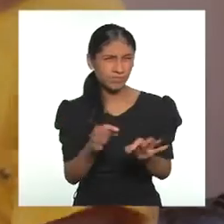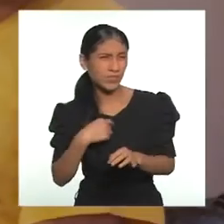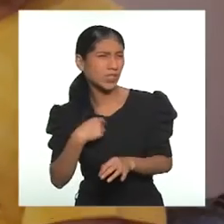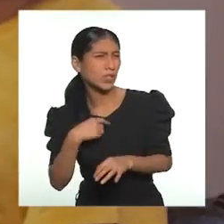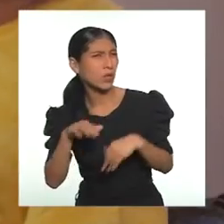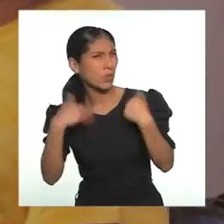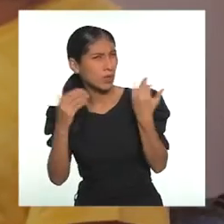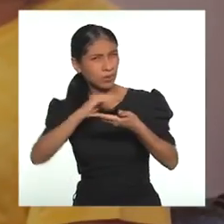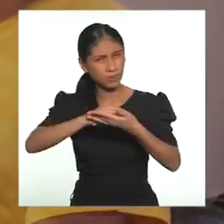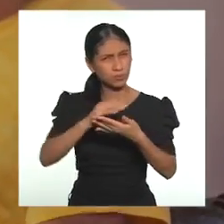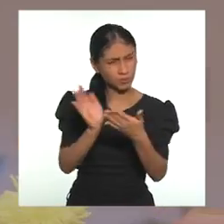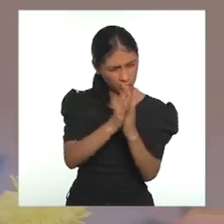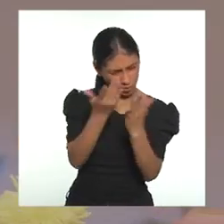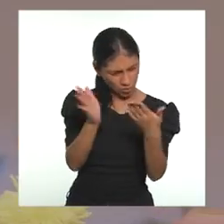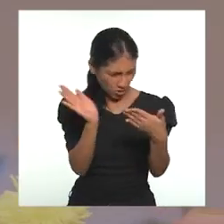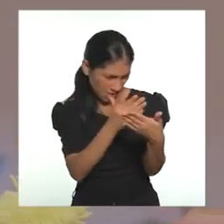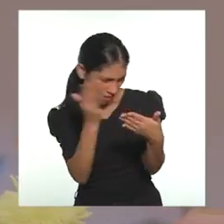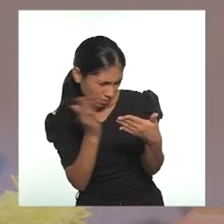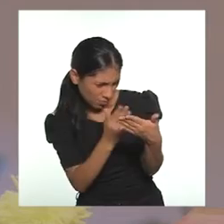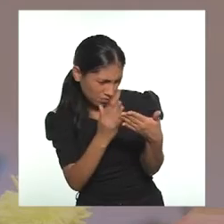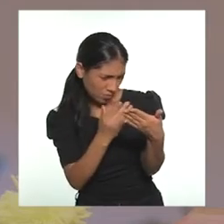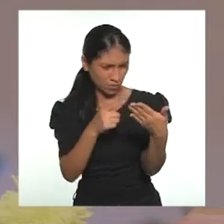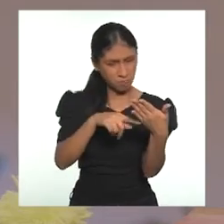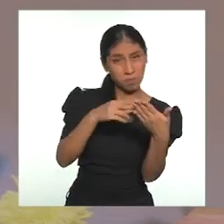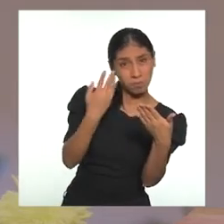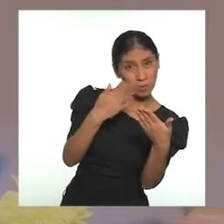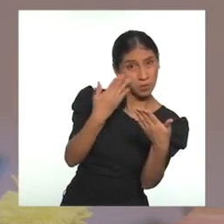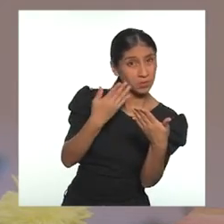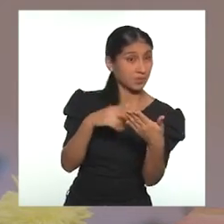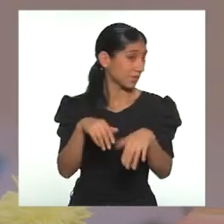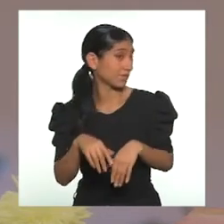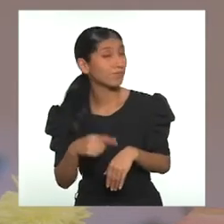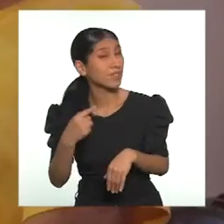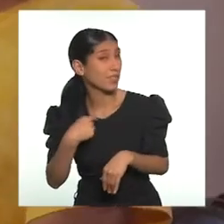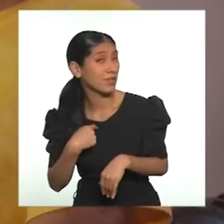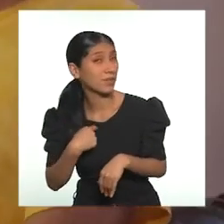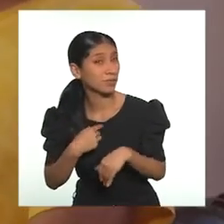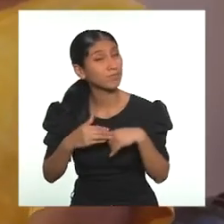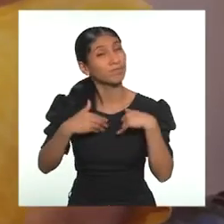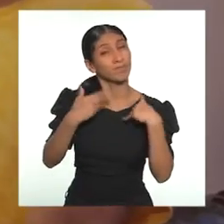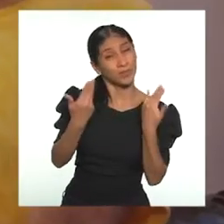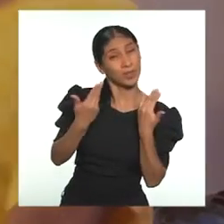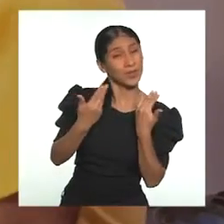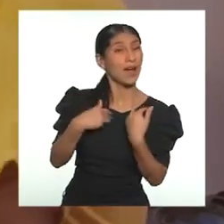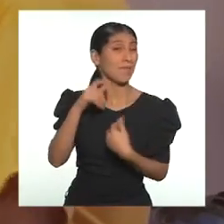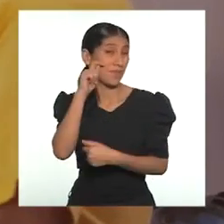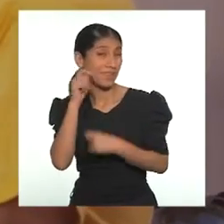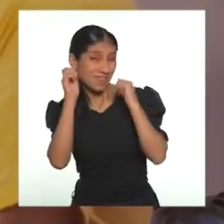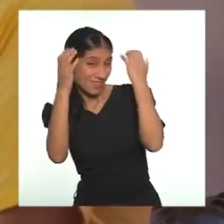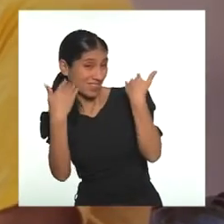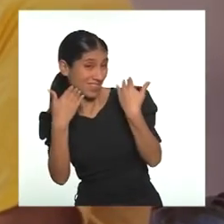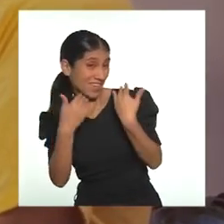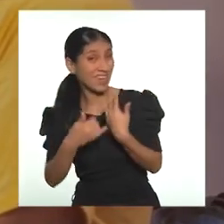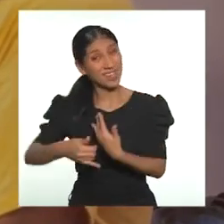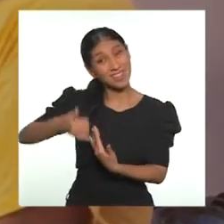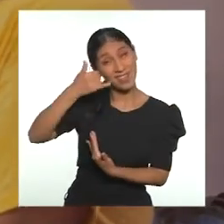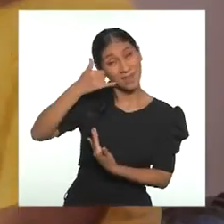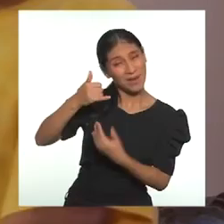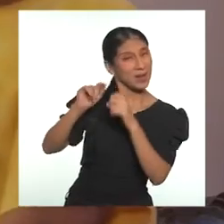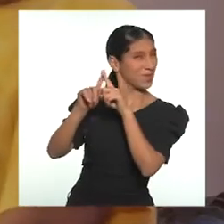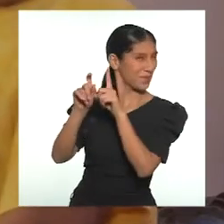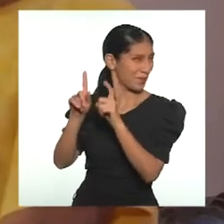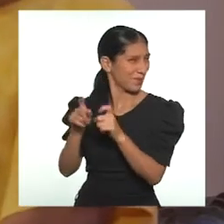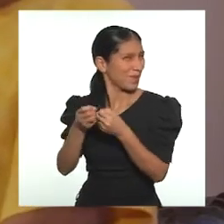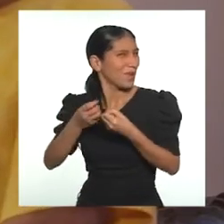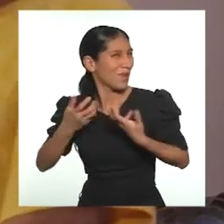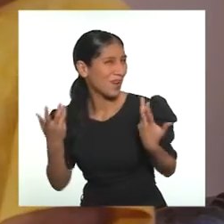internet. Y yo puedo buscar en un libro con Alexa. ¿Qué tal? Y yo puedo llamar a mi tía Meche